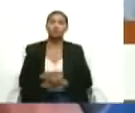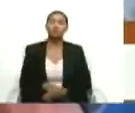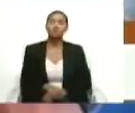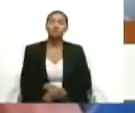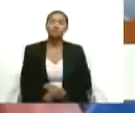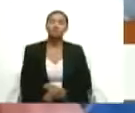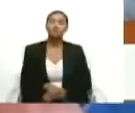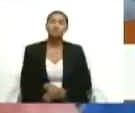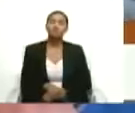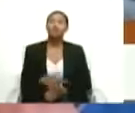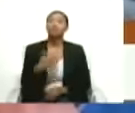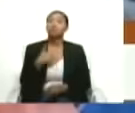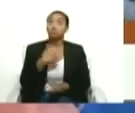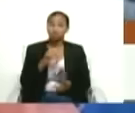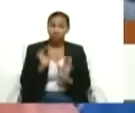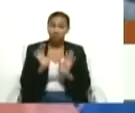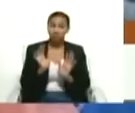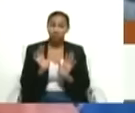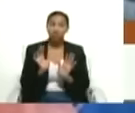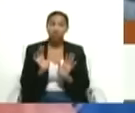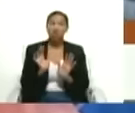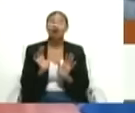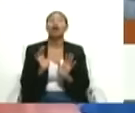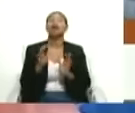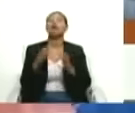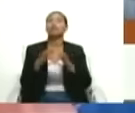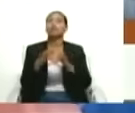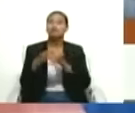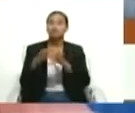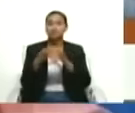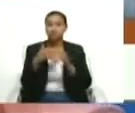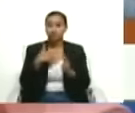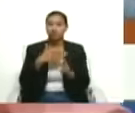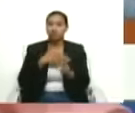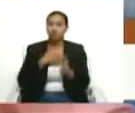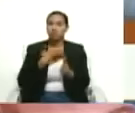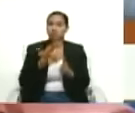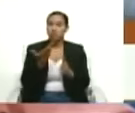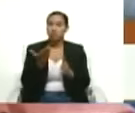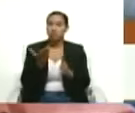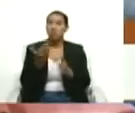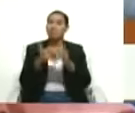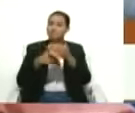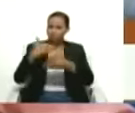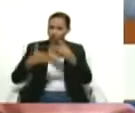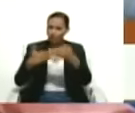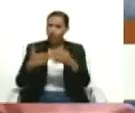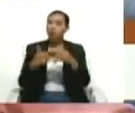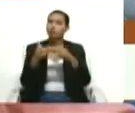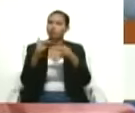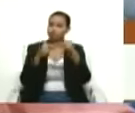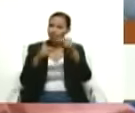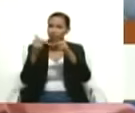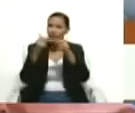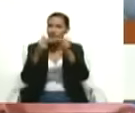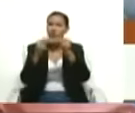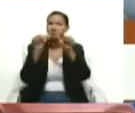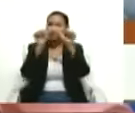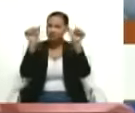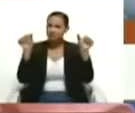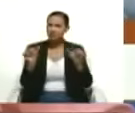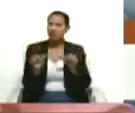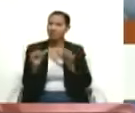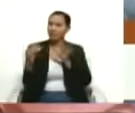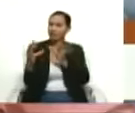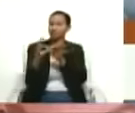Y nosotros podemos decir que el modelo que hemos ido construyendo de la mano del pueblo